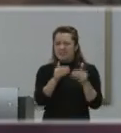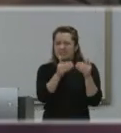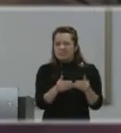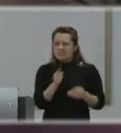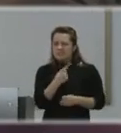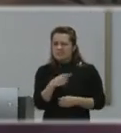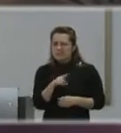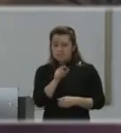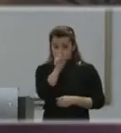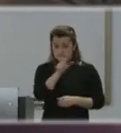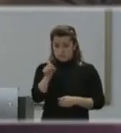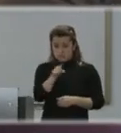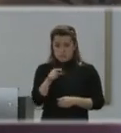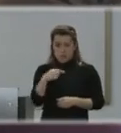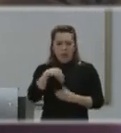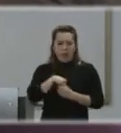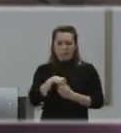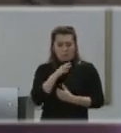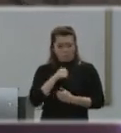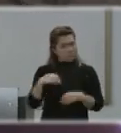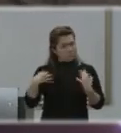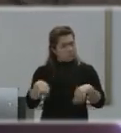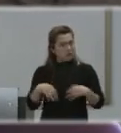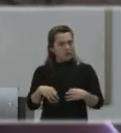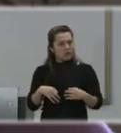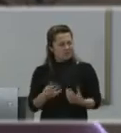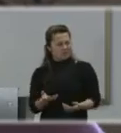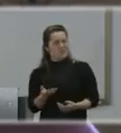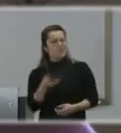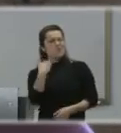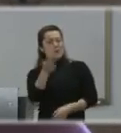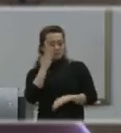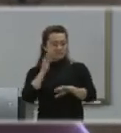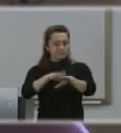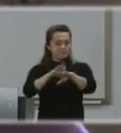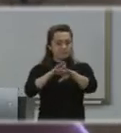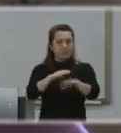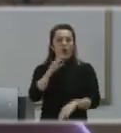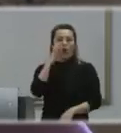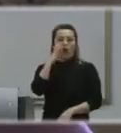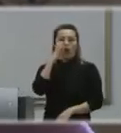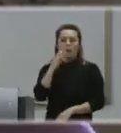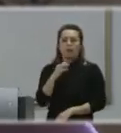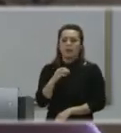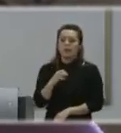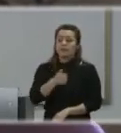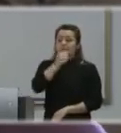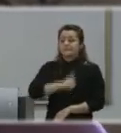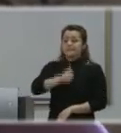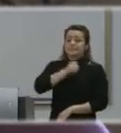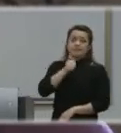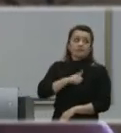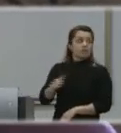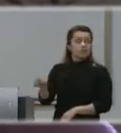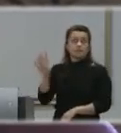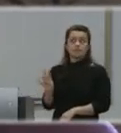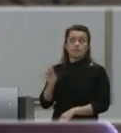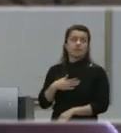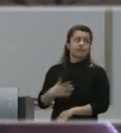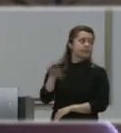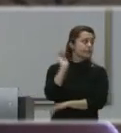también tenerse en personas que no la tengan. Por ejemplo, un señor que no aguante a la esposa, o alguien que le